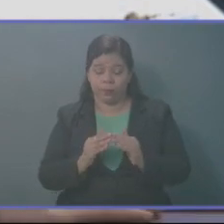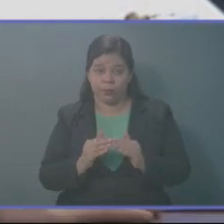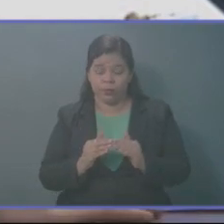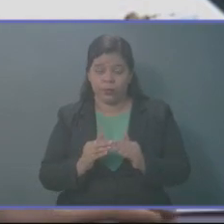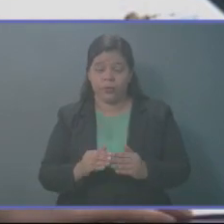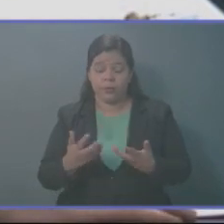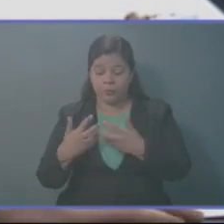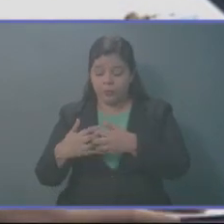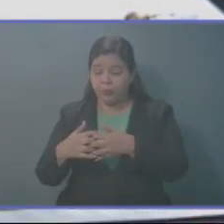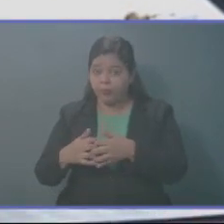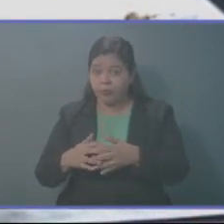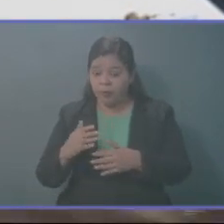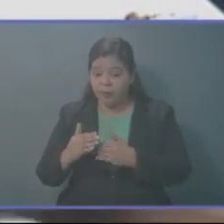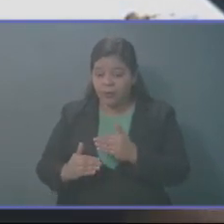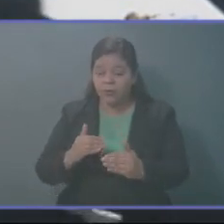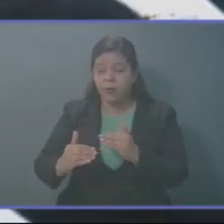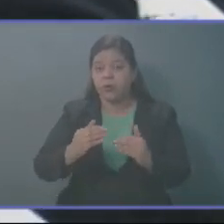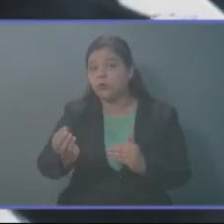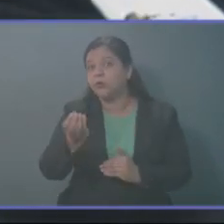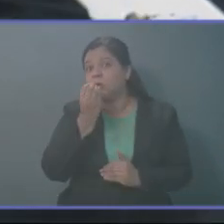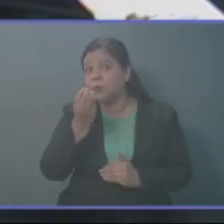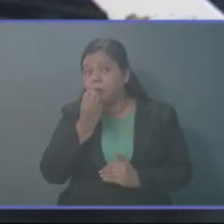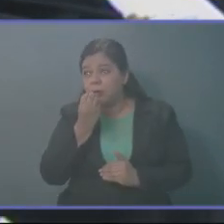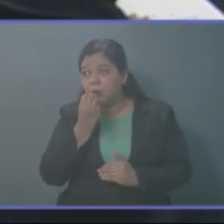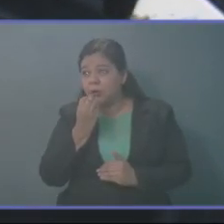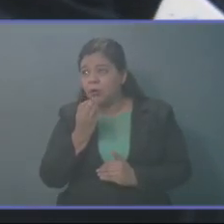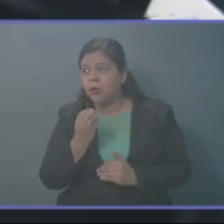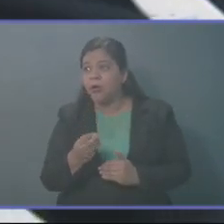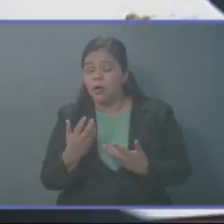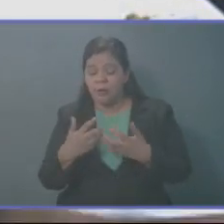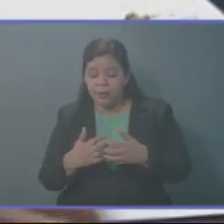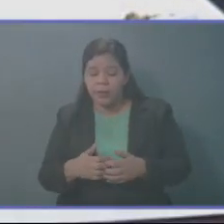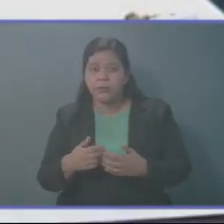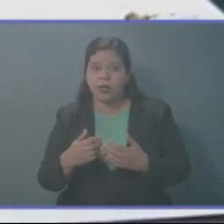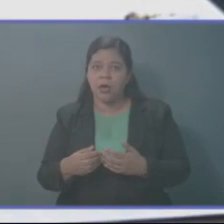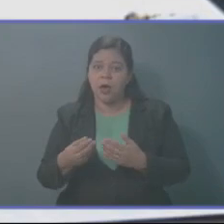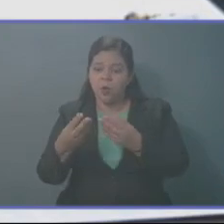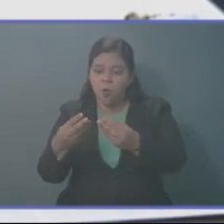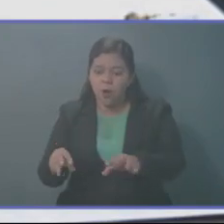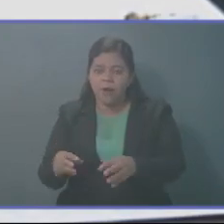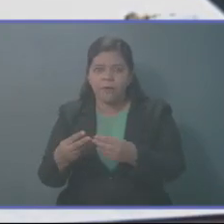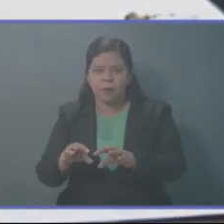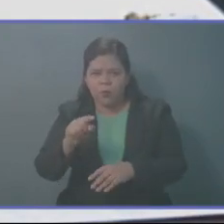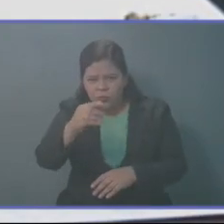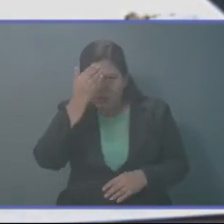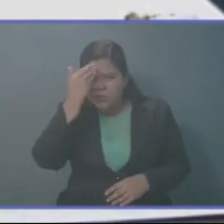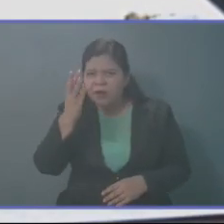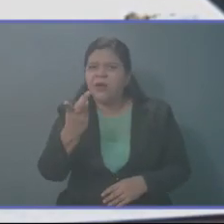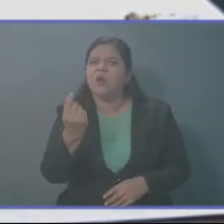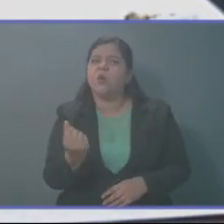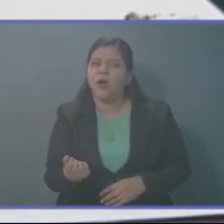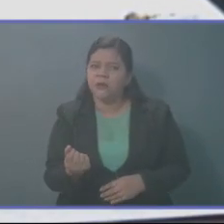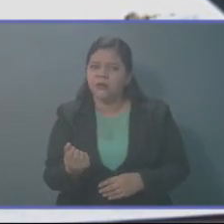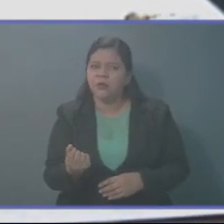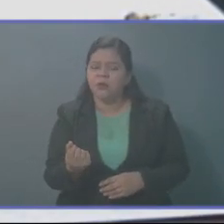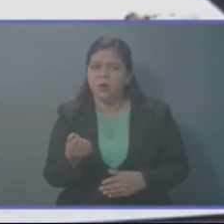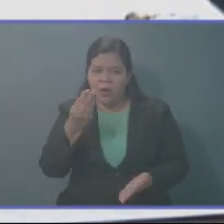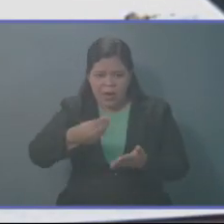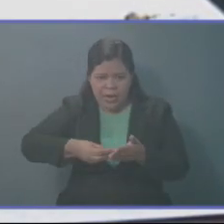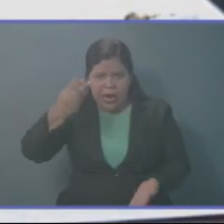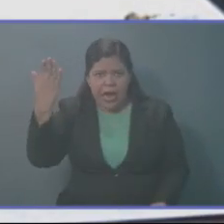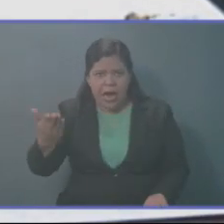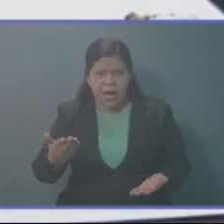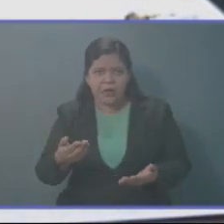Las empresas productoras de alimentos, las productoras de huevo. Bueno, ¿a cómo creen que está comprando el huevo? Se disparó el precio del